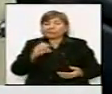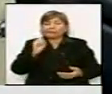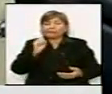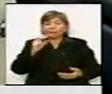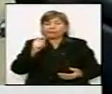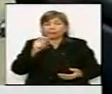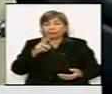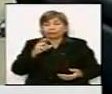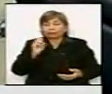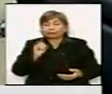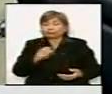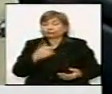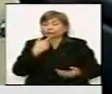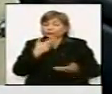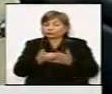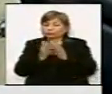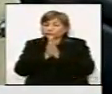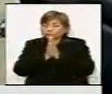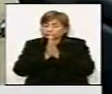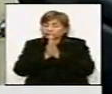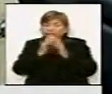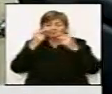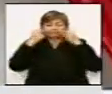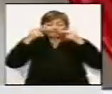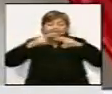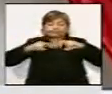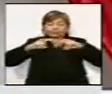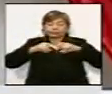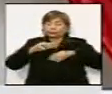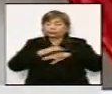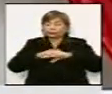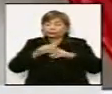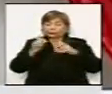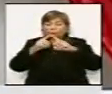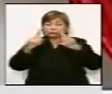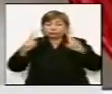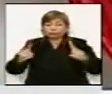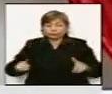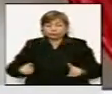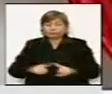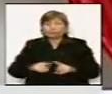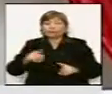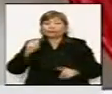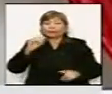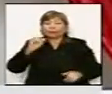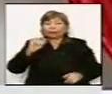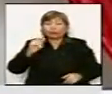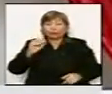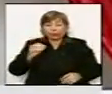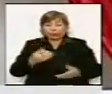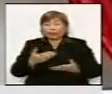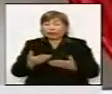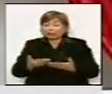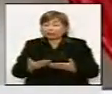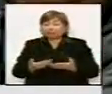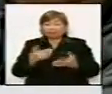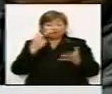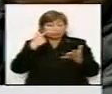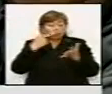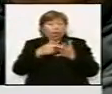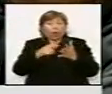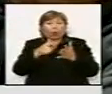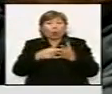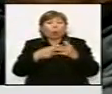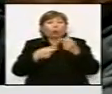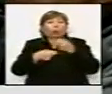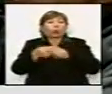Lima y otros, solicitaron la revisión de los títulos entregados conforme a la ley 28.683, ya que se han detectado el tráfico